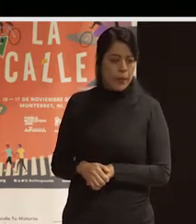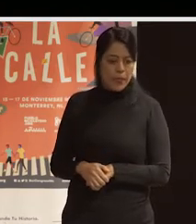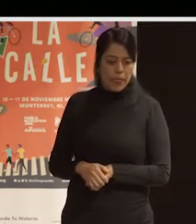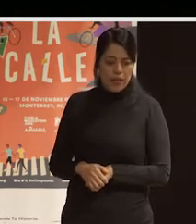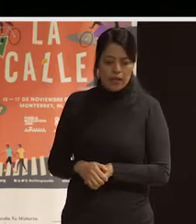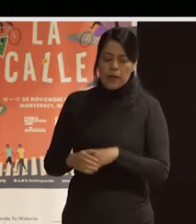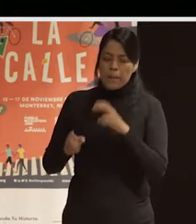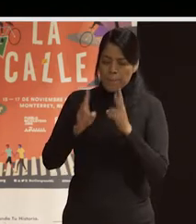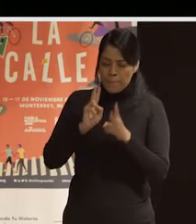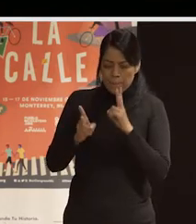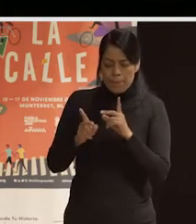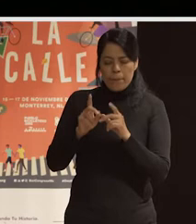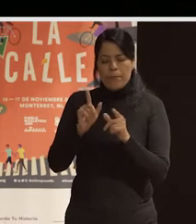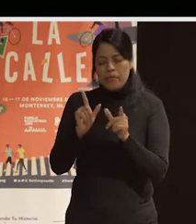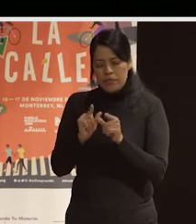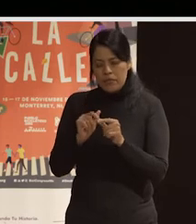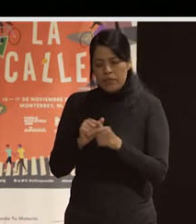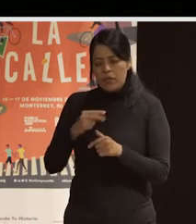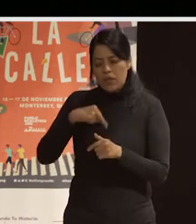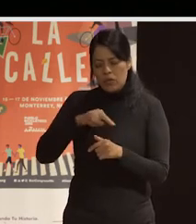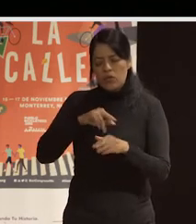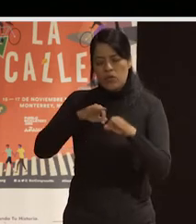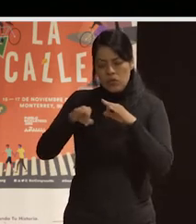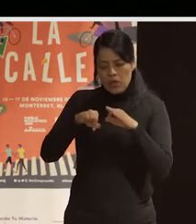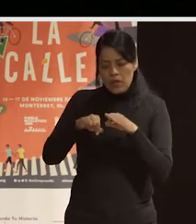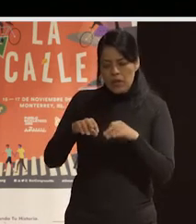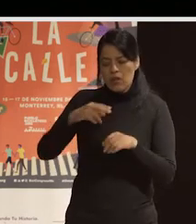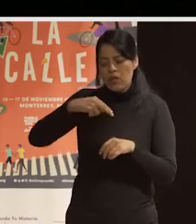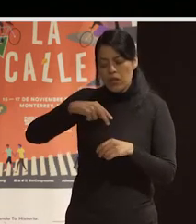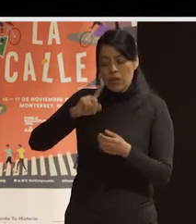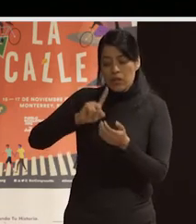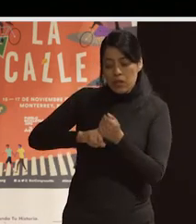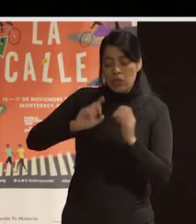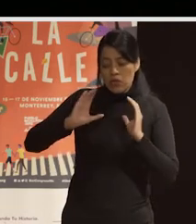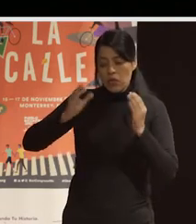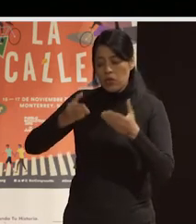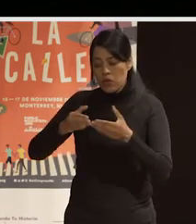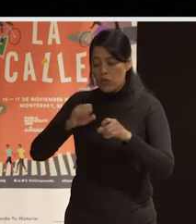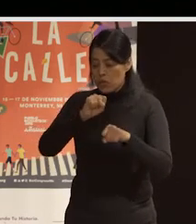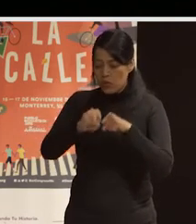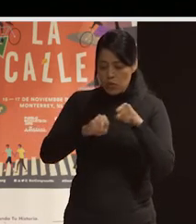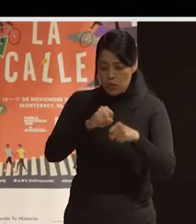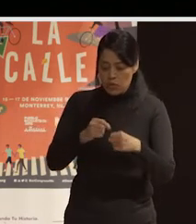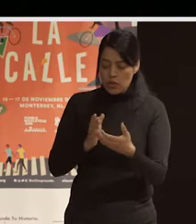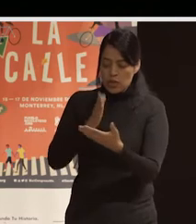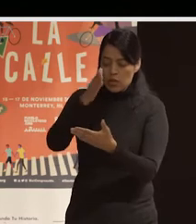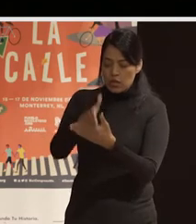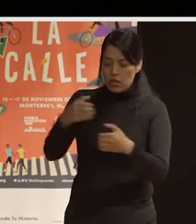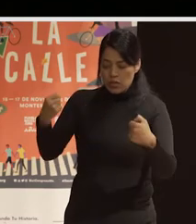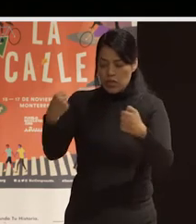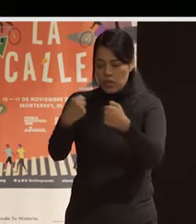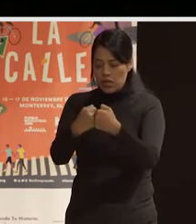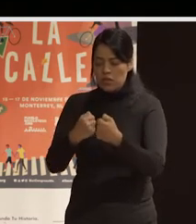les contamos un poco cómo ha sido nuestro trabajo en nuestras comunidades y hoy con bicis a través de las fronteras